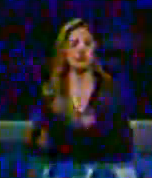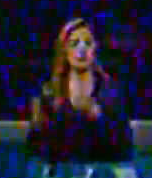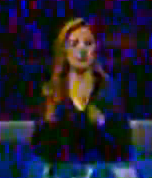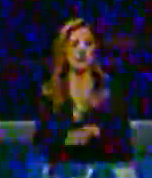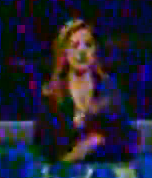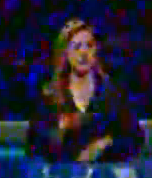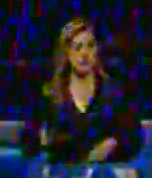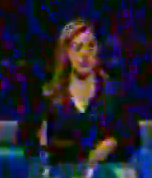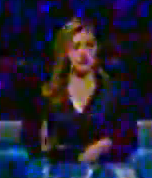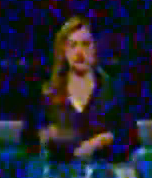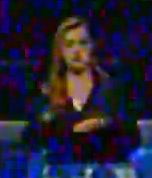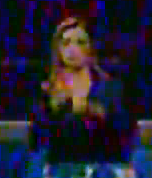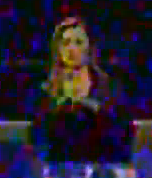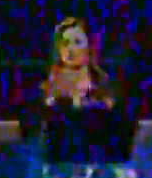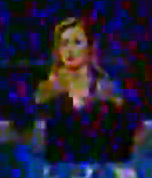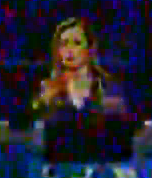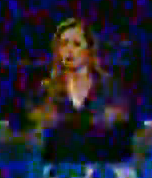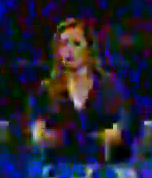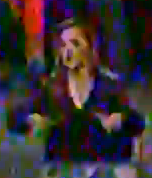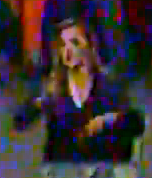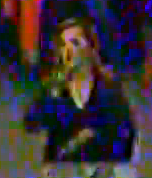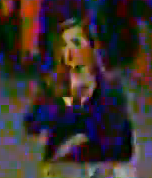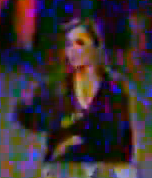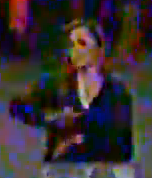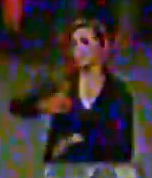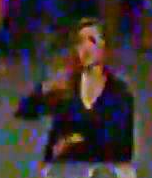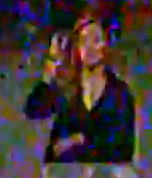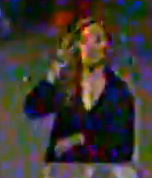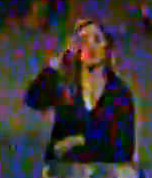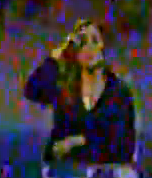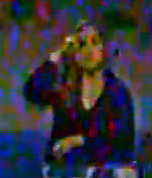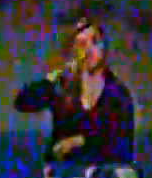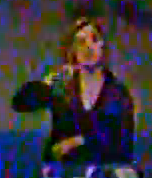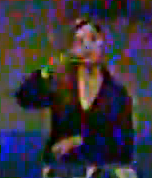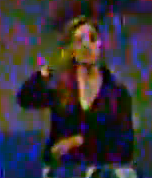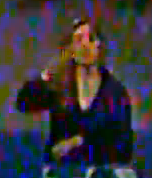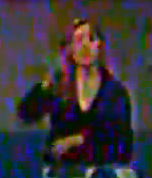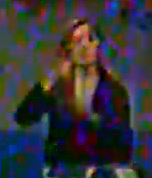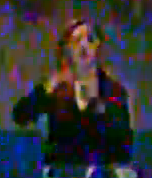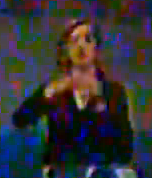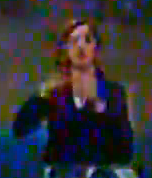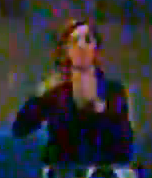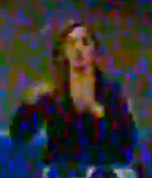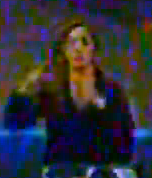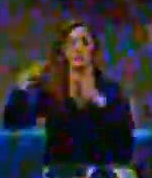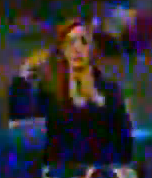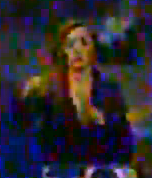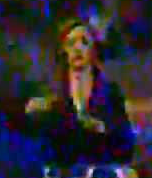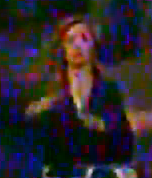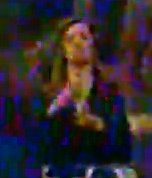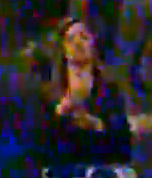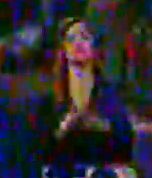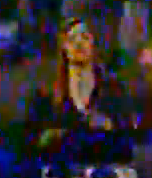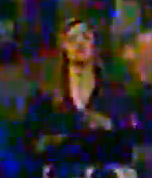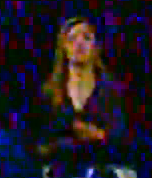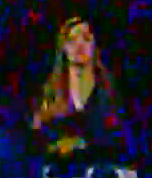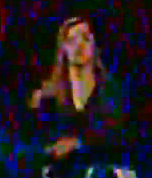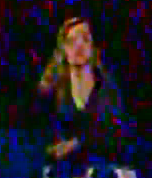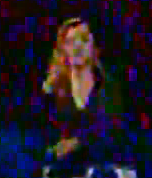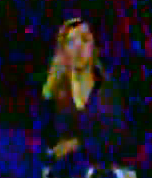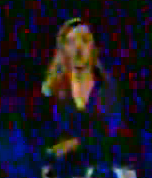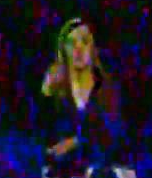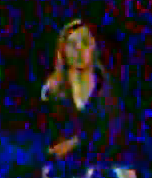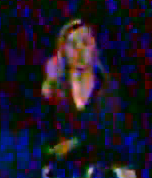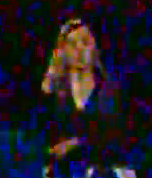El presidente de la República, Lenín Moreno, viajará este viernes a México para asistir a la toma de posesión del presidente electo Manuel López